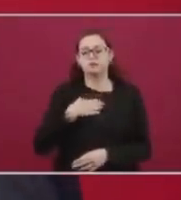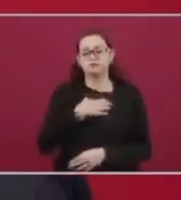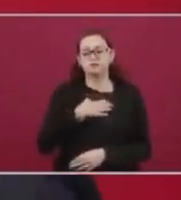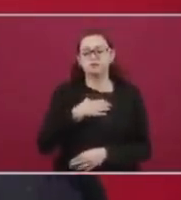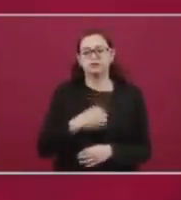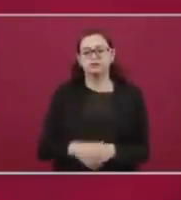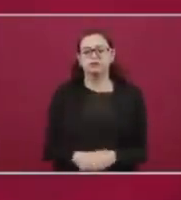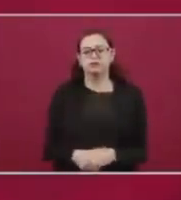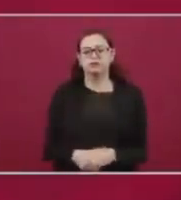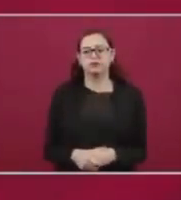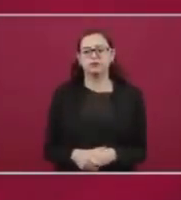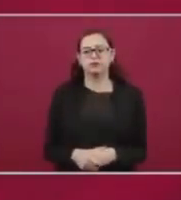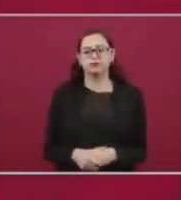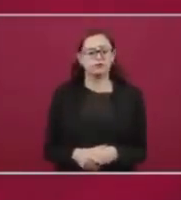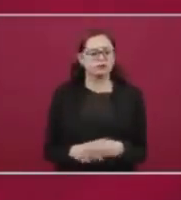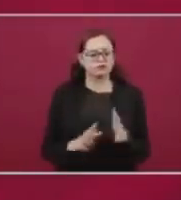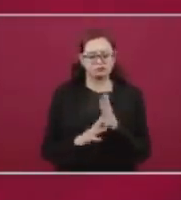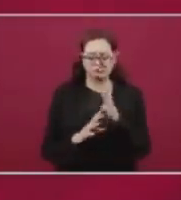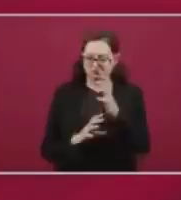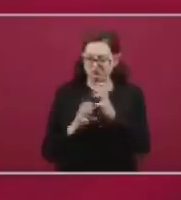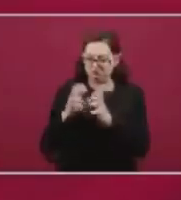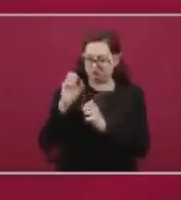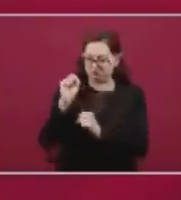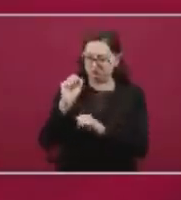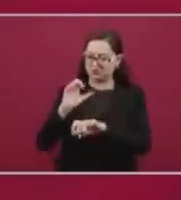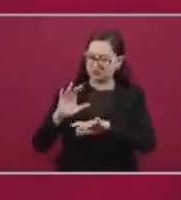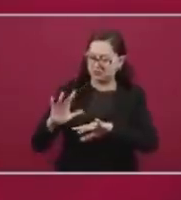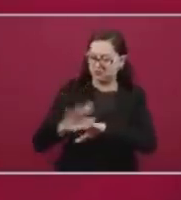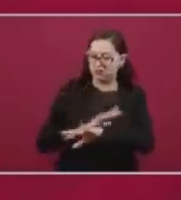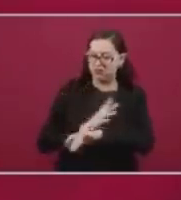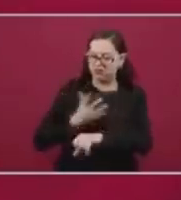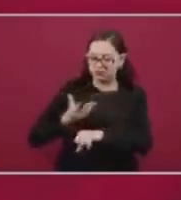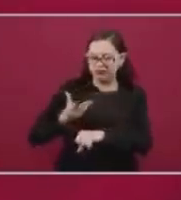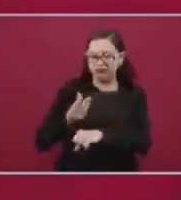esta reforma constitucional